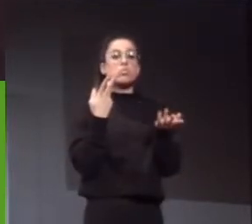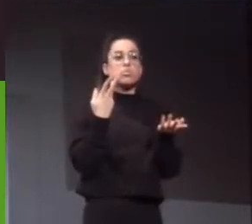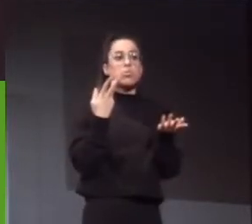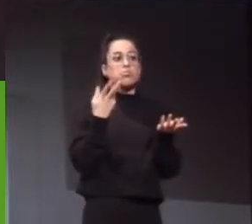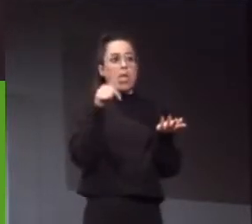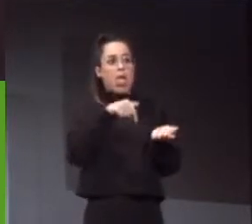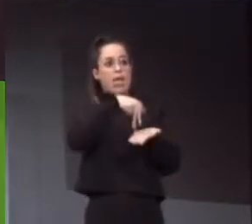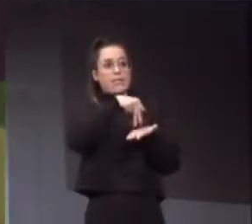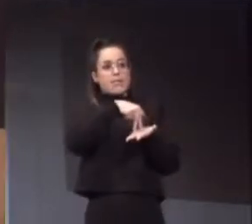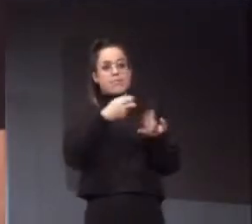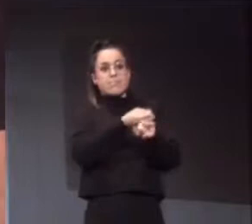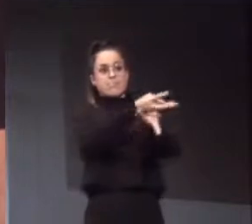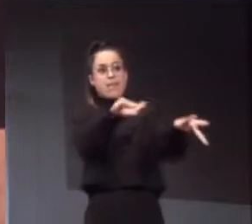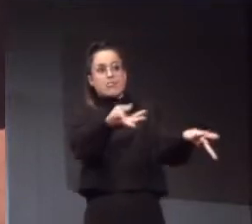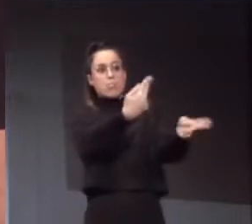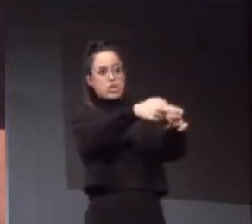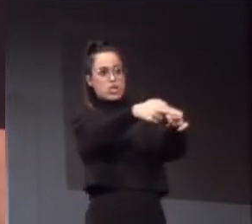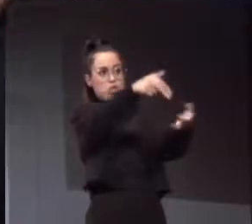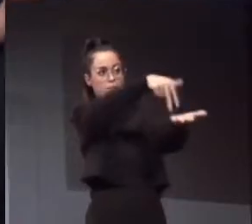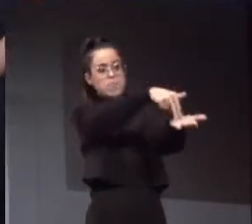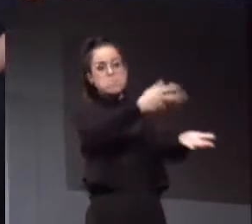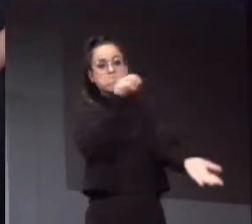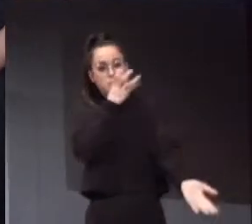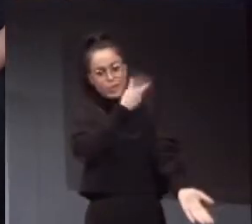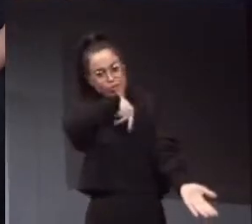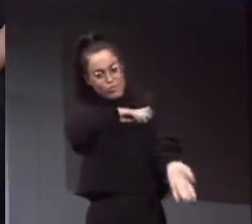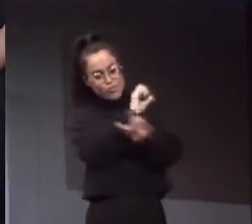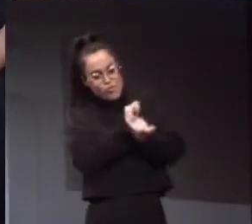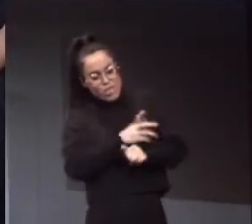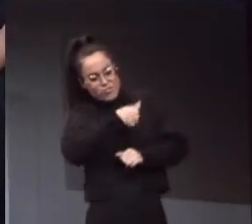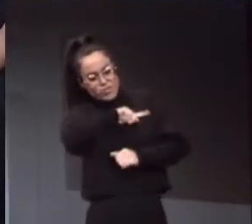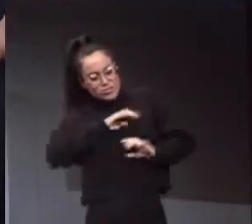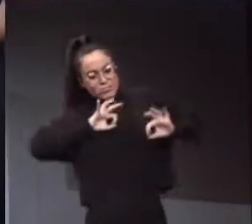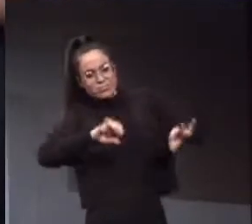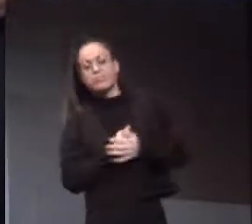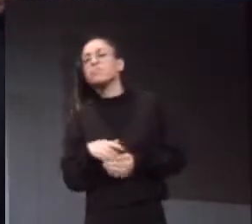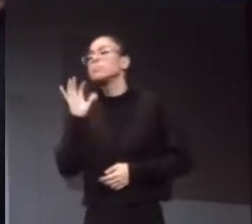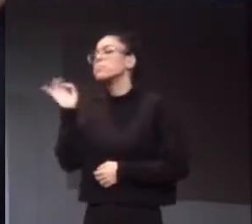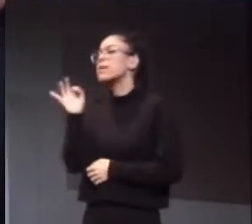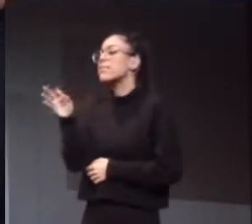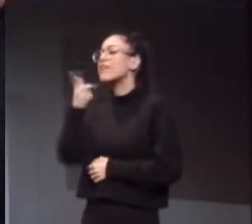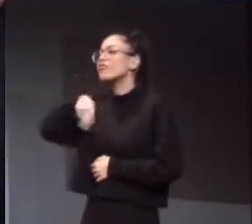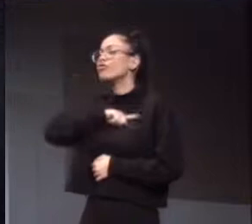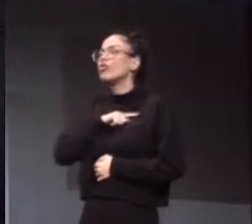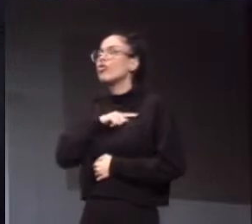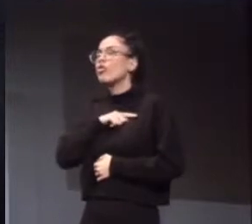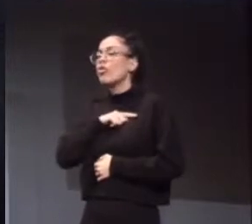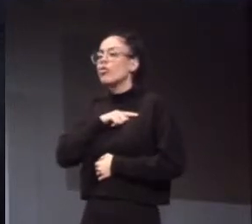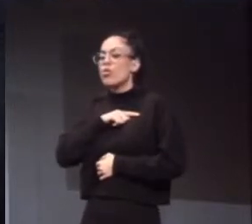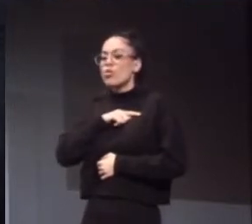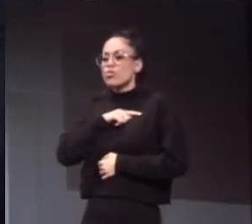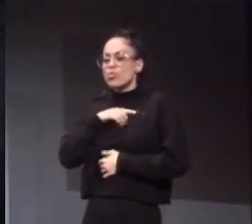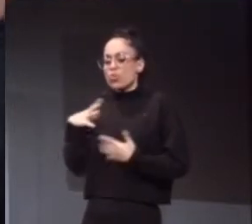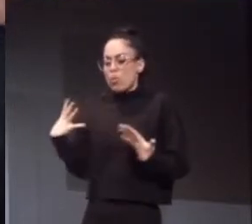queremos nuestra política según como dice enrique vamos a contracorriente de una determinada